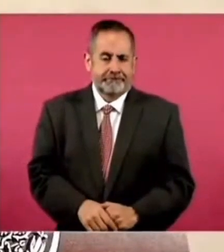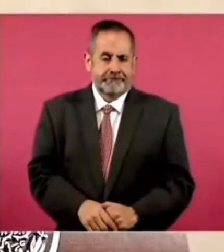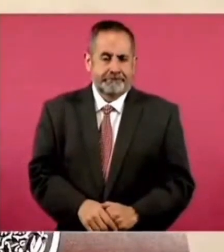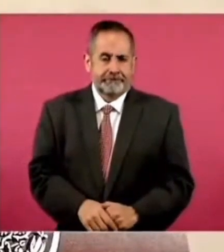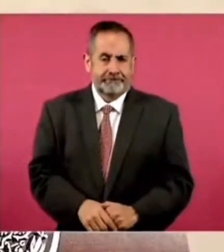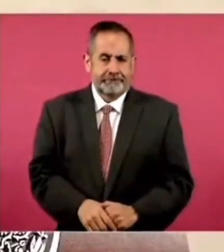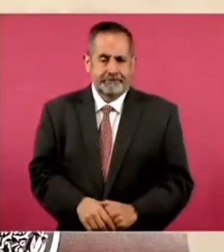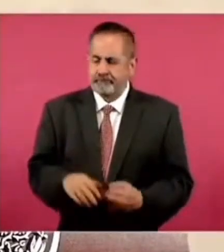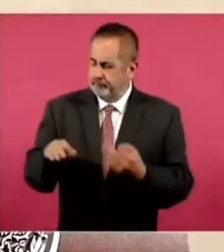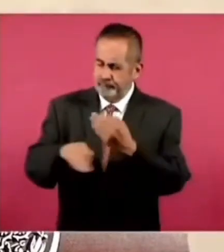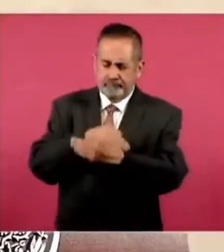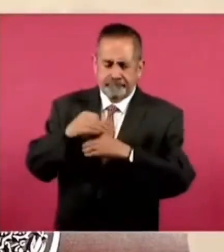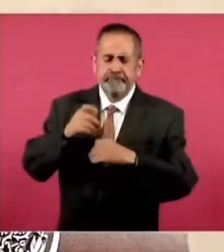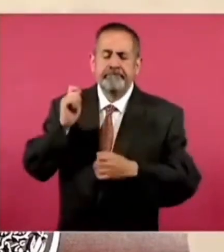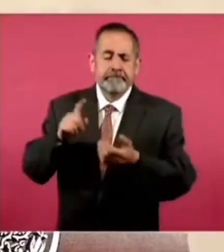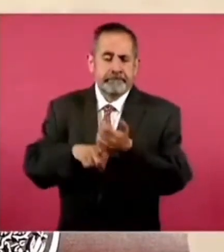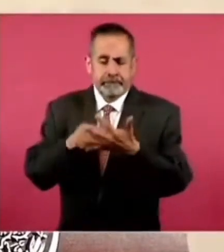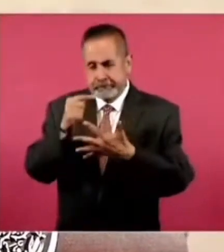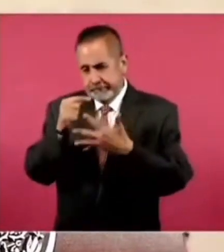Todo